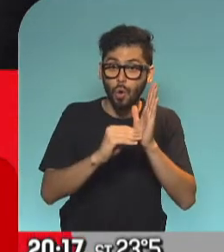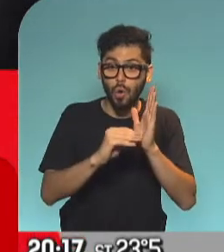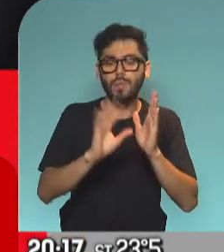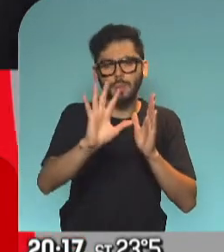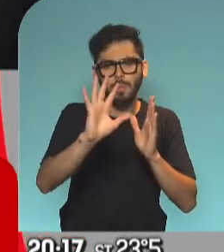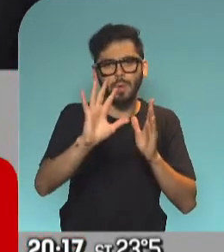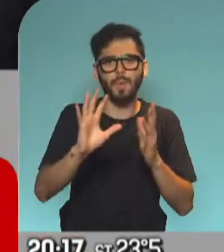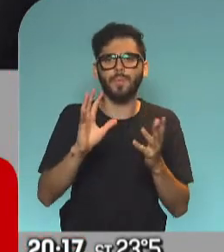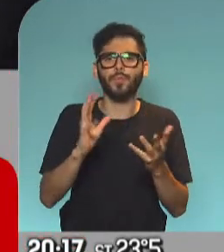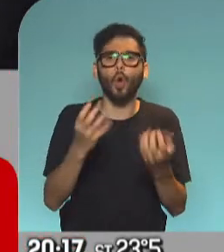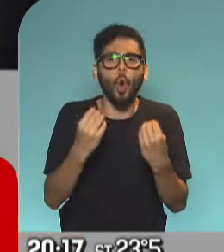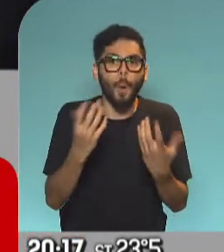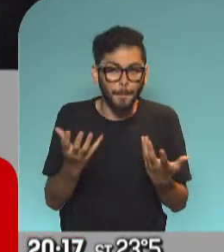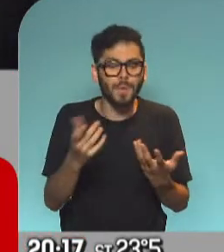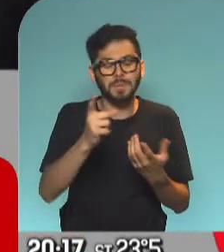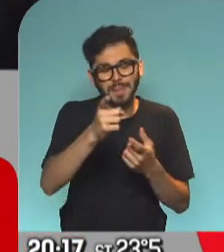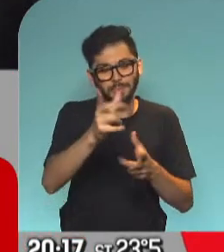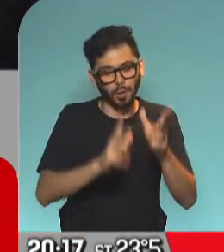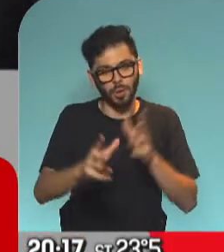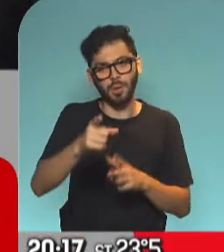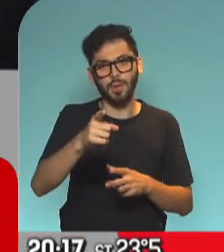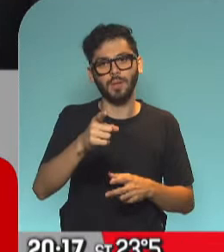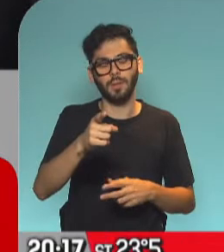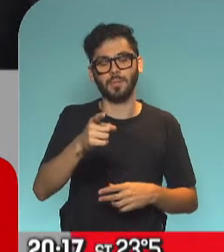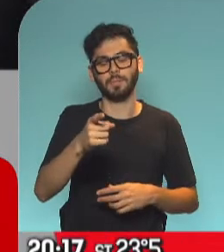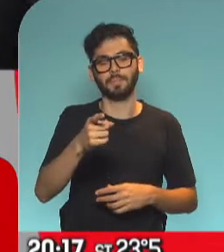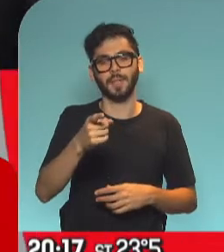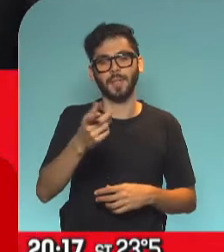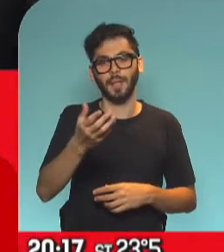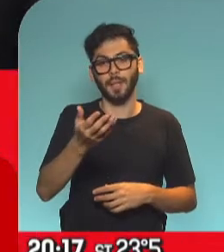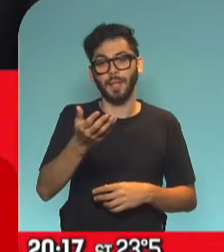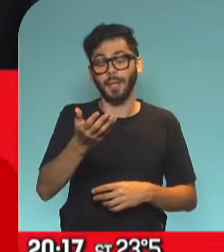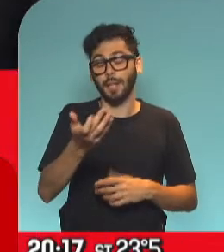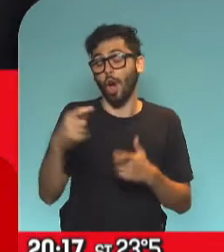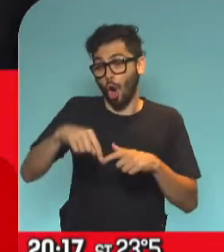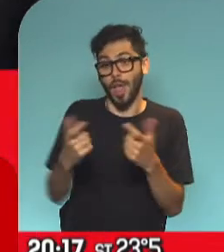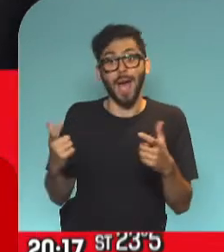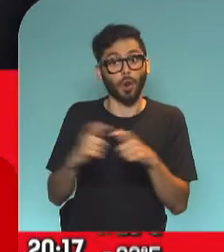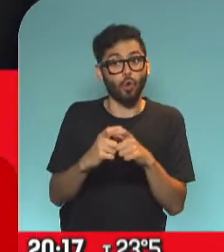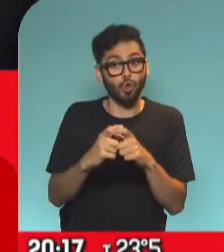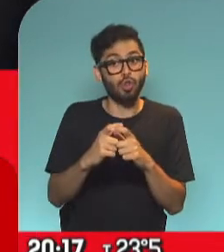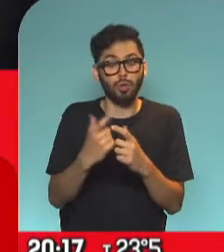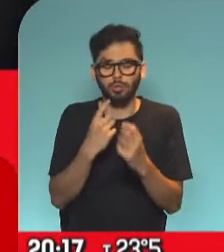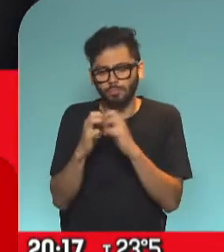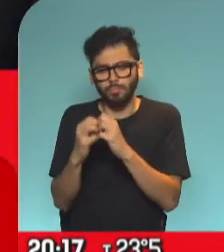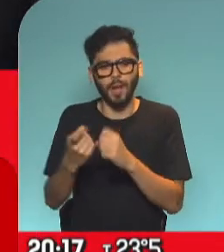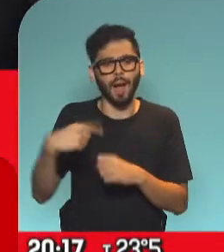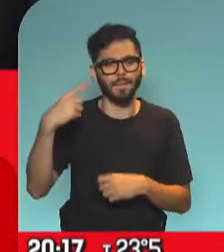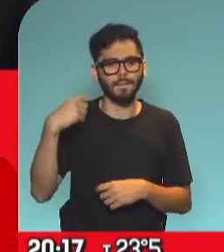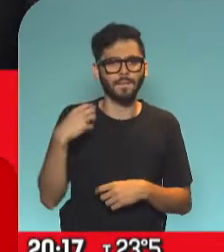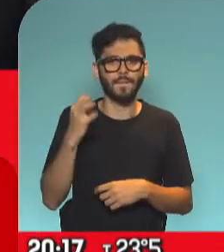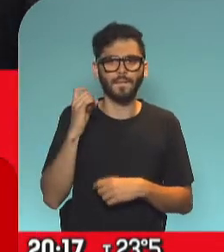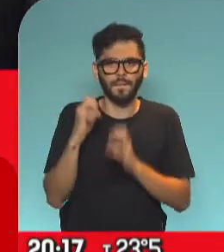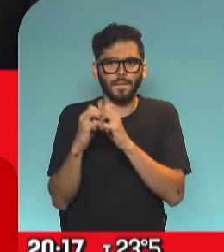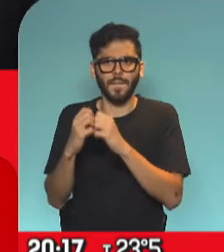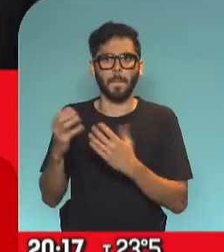En el cómo aparece esto que usted dice, que lo charlábamos hoy en la reunión y que nosotros lo veníamos charlando ya con el Ministerio